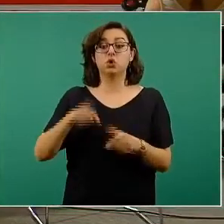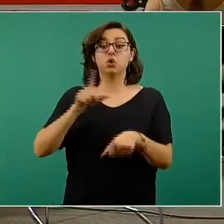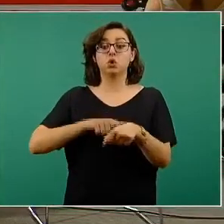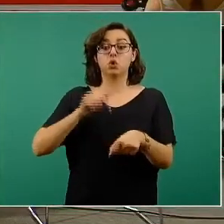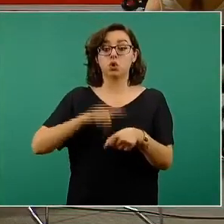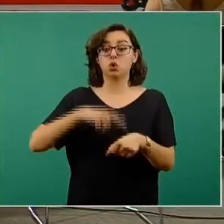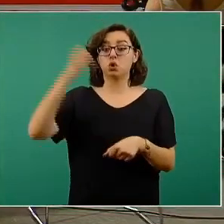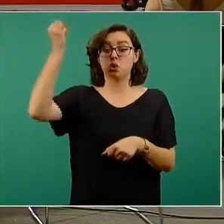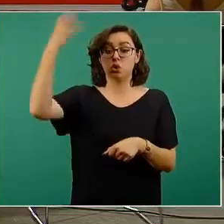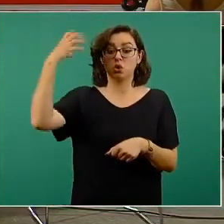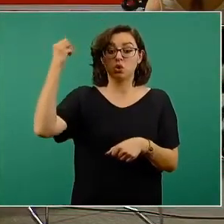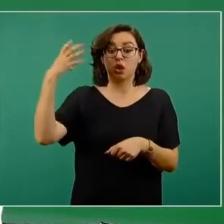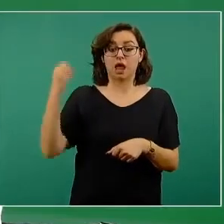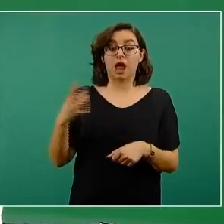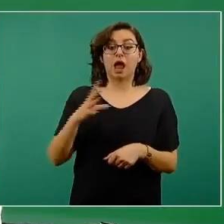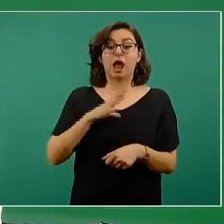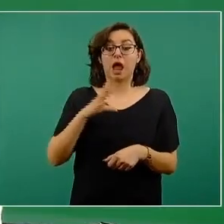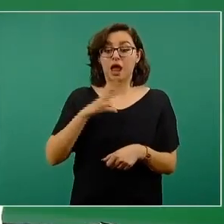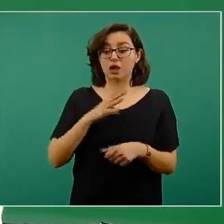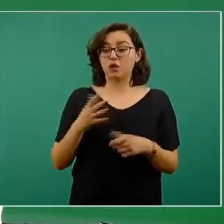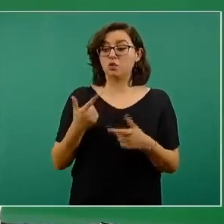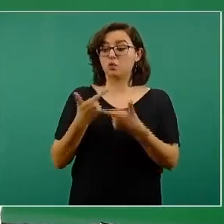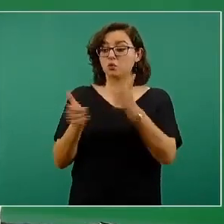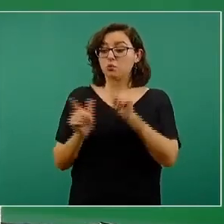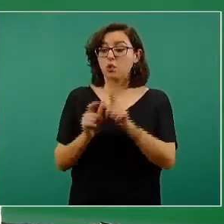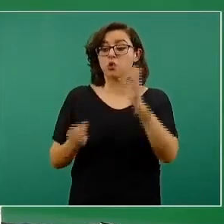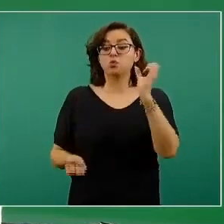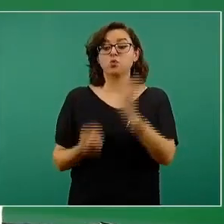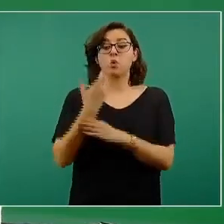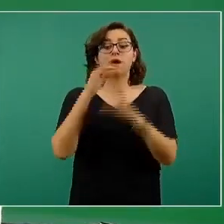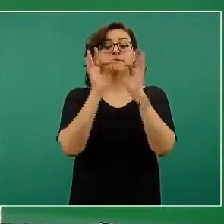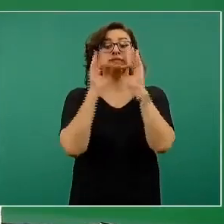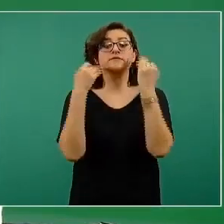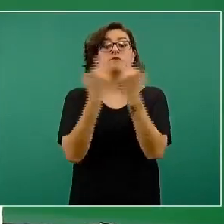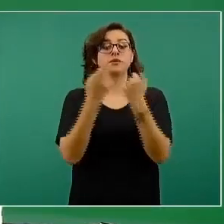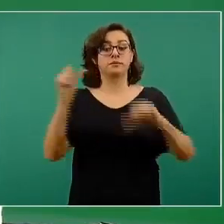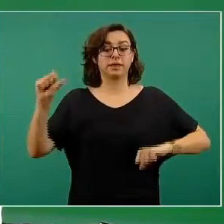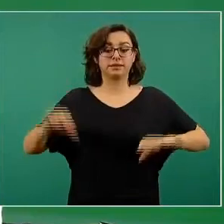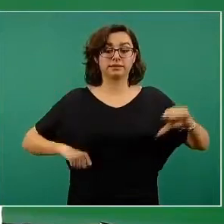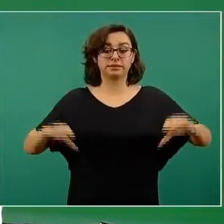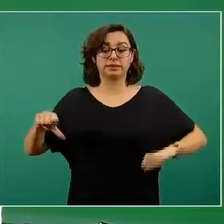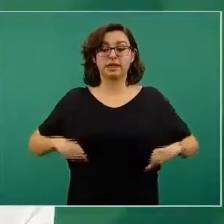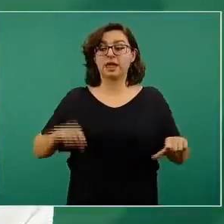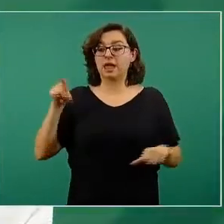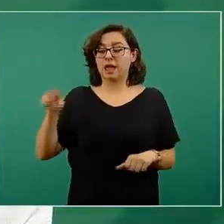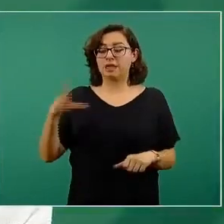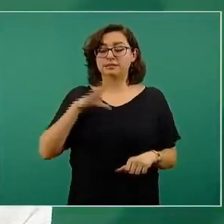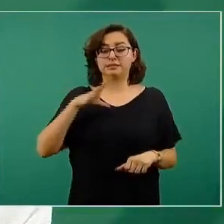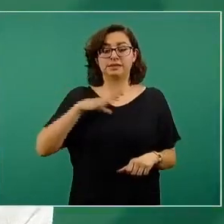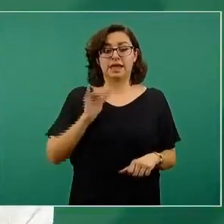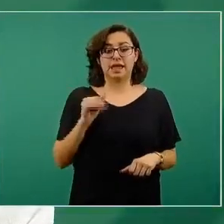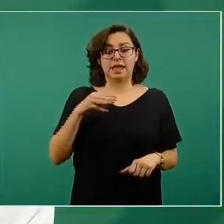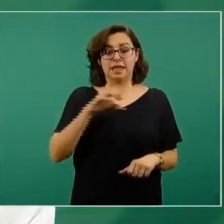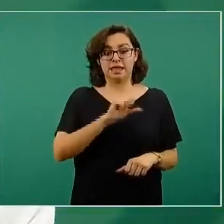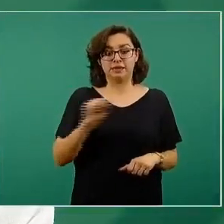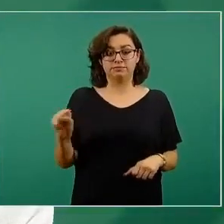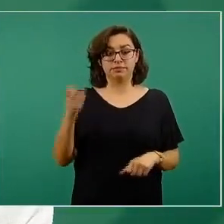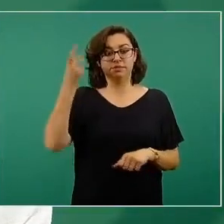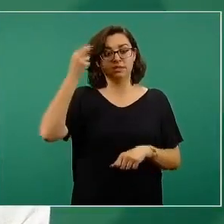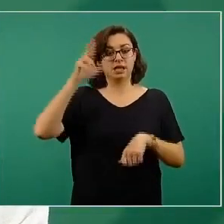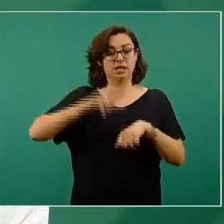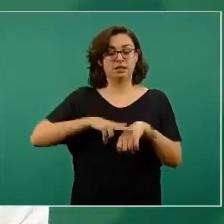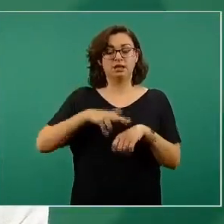el Grupo de Nueva Normalidad, en el que participa y de hecho nos coordina el director general del IMSS, maestro Zoé